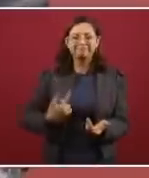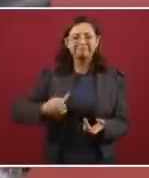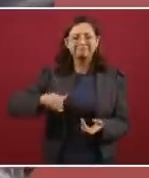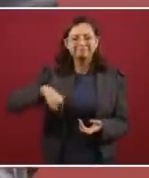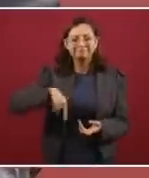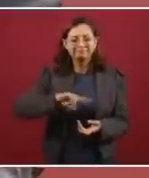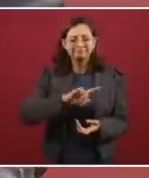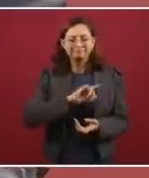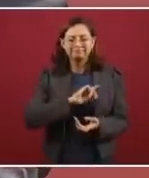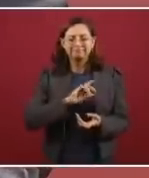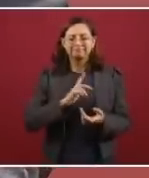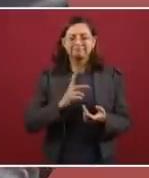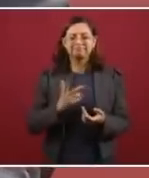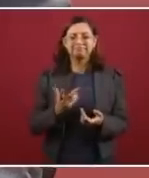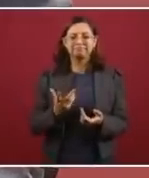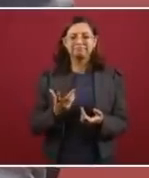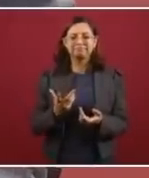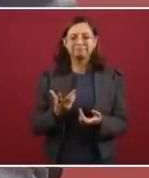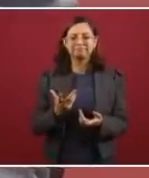haya